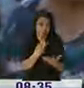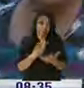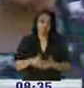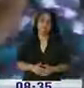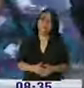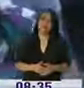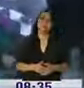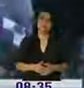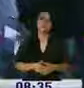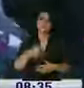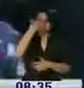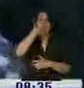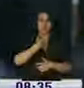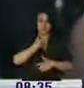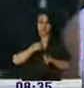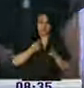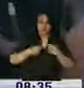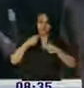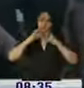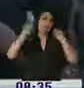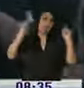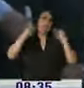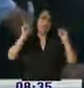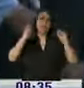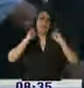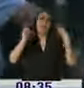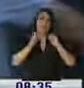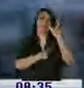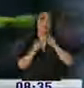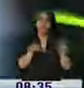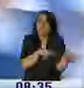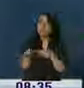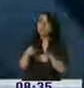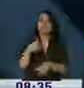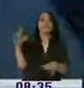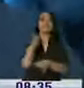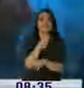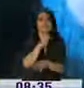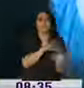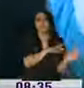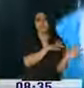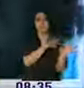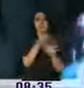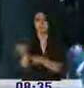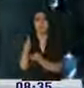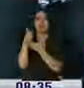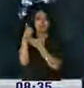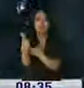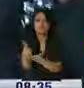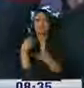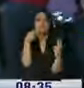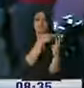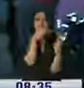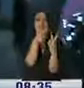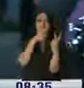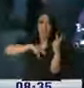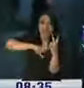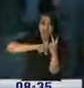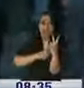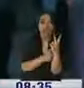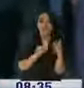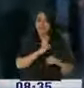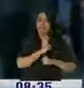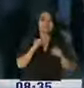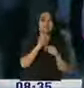sus gritos, comerciantes y moradores del lugar acudieron a su auxilio. Los presuntos antisociales, al verse descubiertos, habrían emprendido